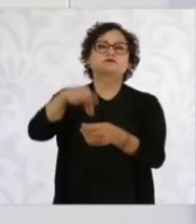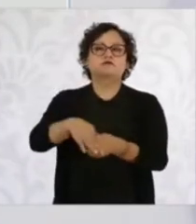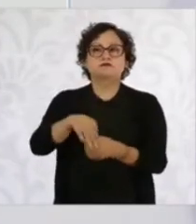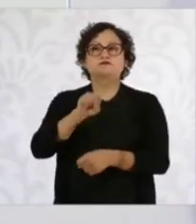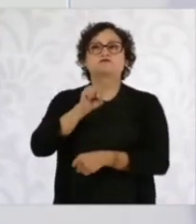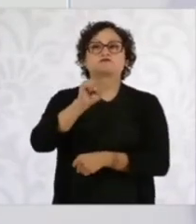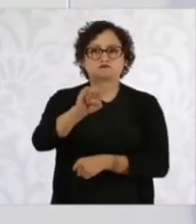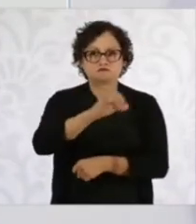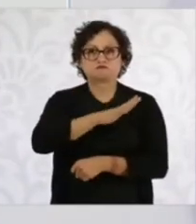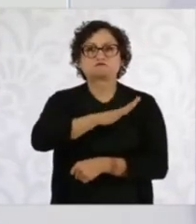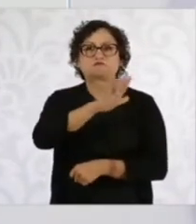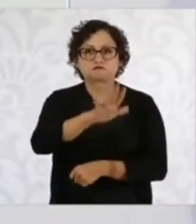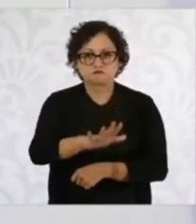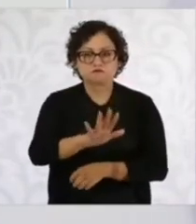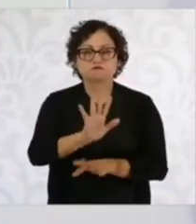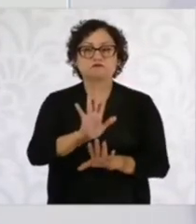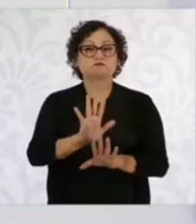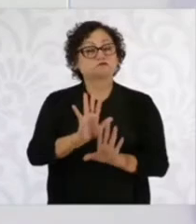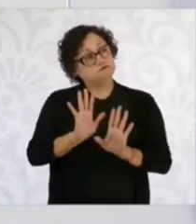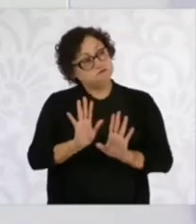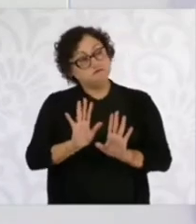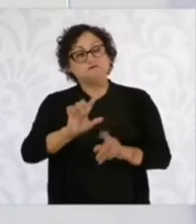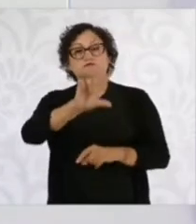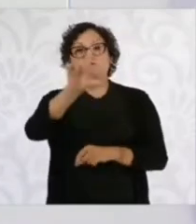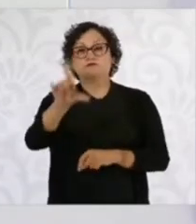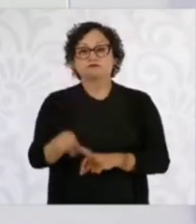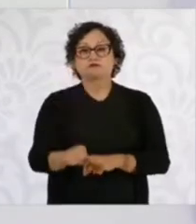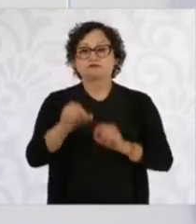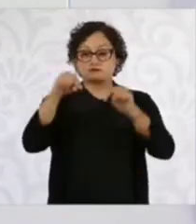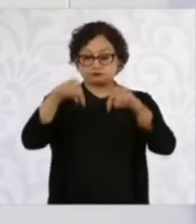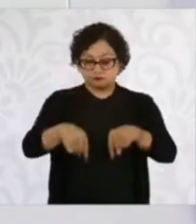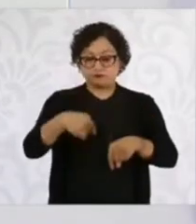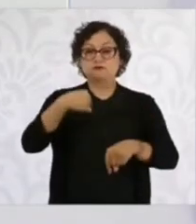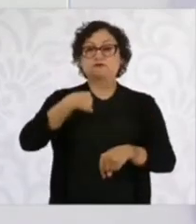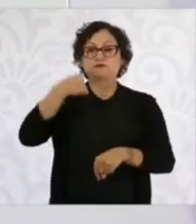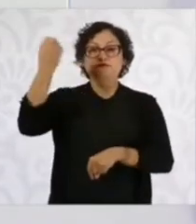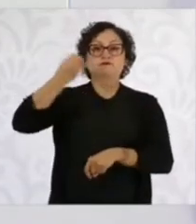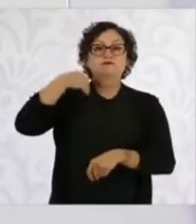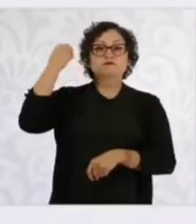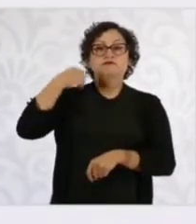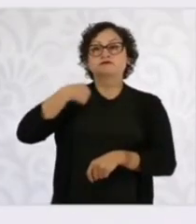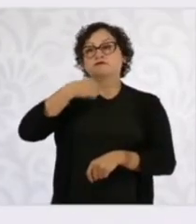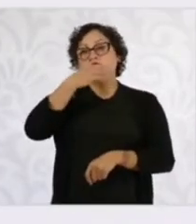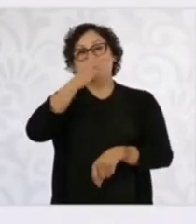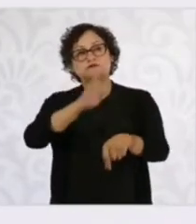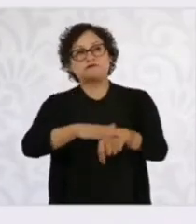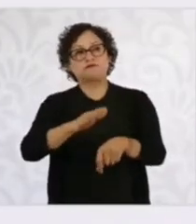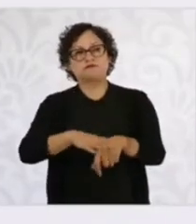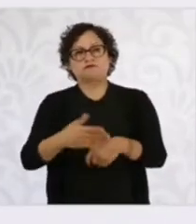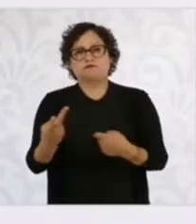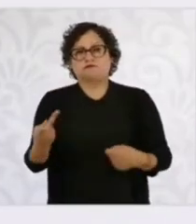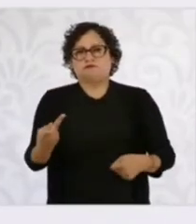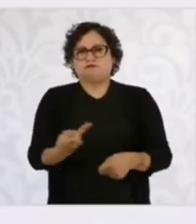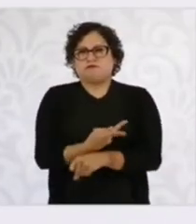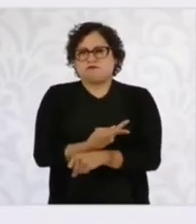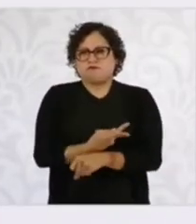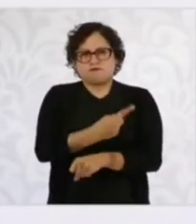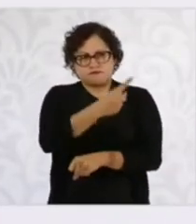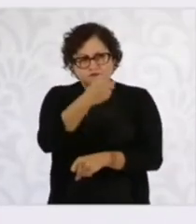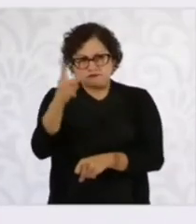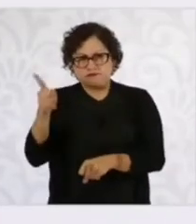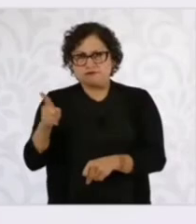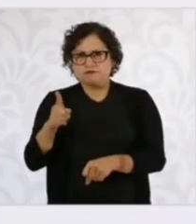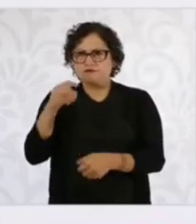Luego aquí en la mañanera digo, ahora sí están a favor, pero ¿cómo si Marco Cortés dijo hace unas